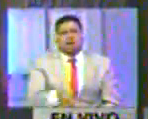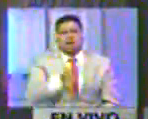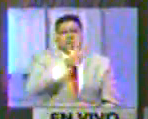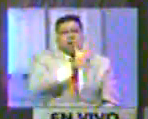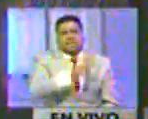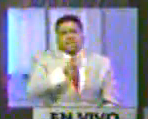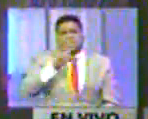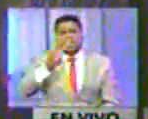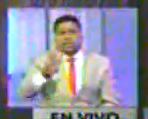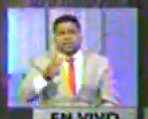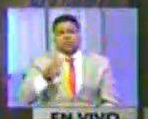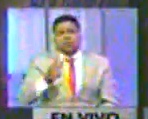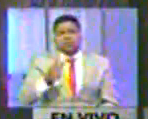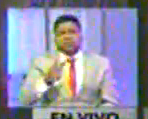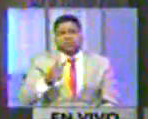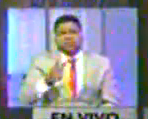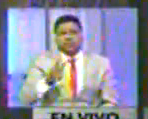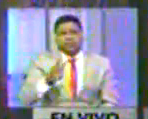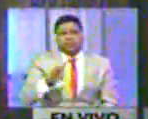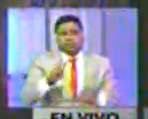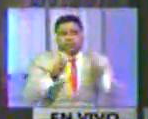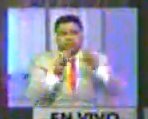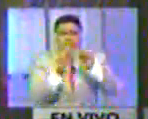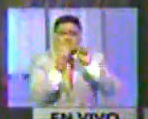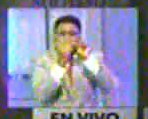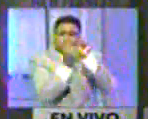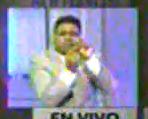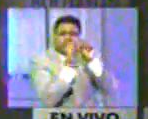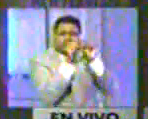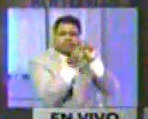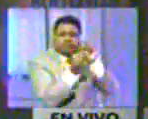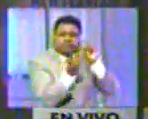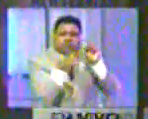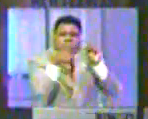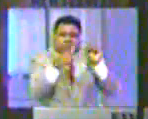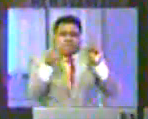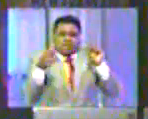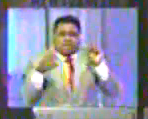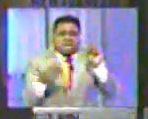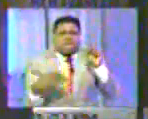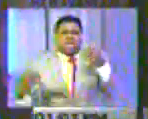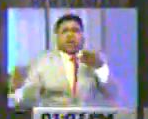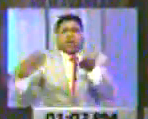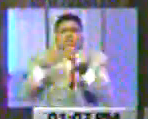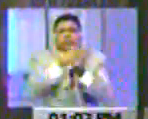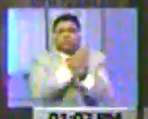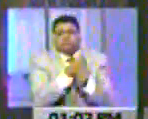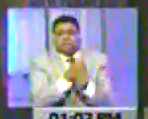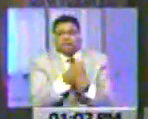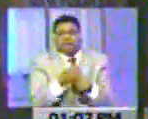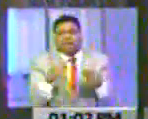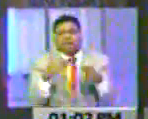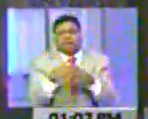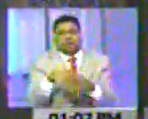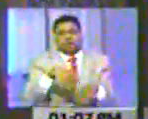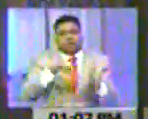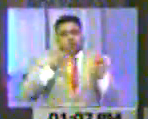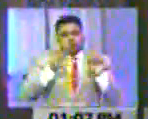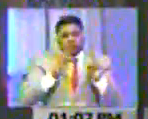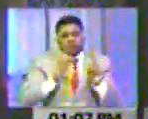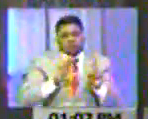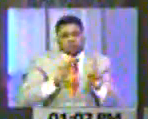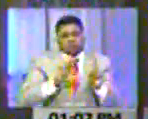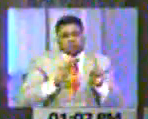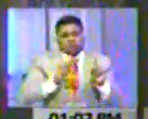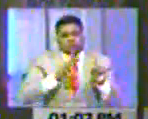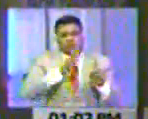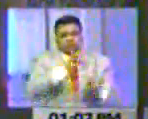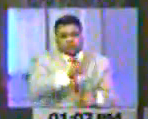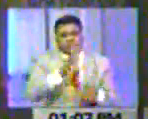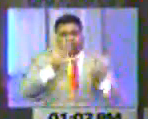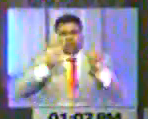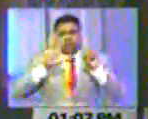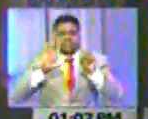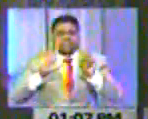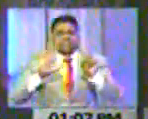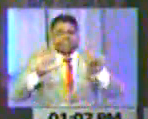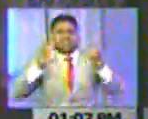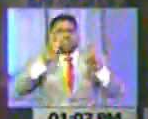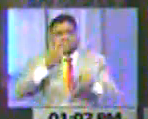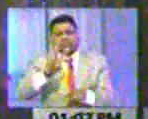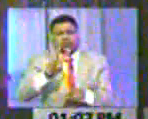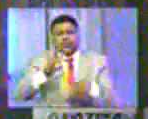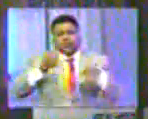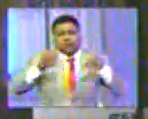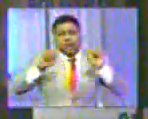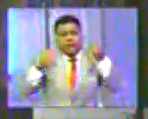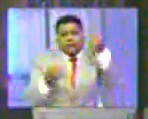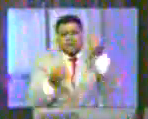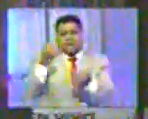42.247 municiones de distintos calibres y recuperamos 262 vehículos y 462